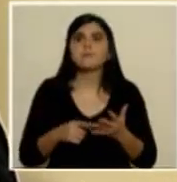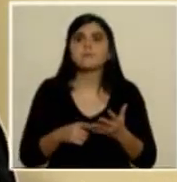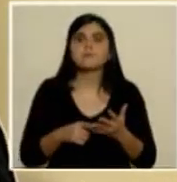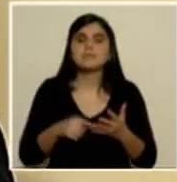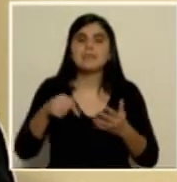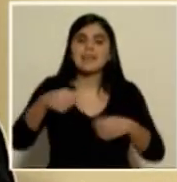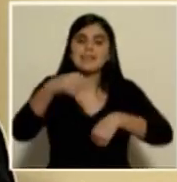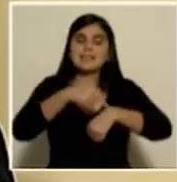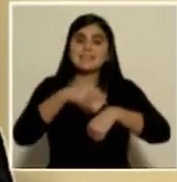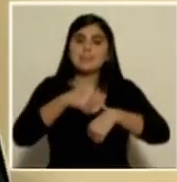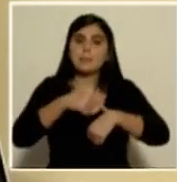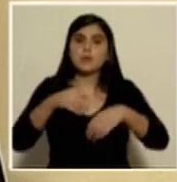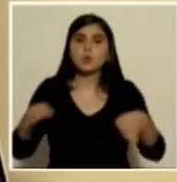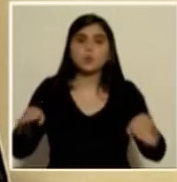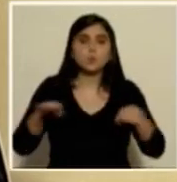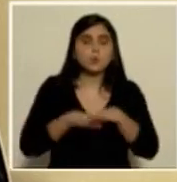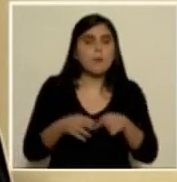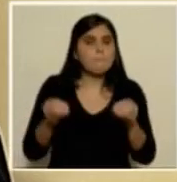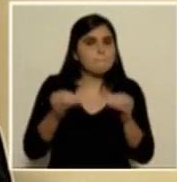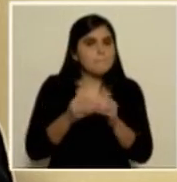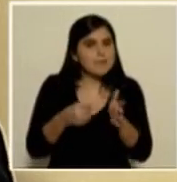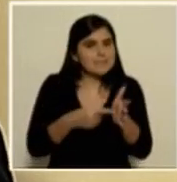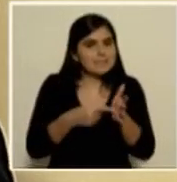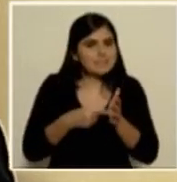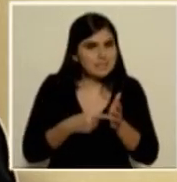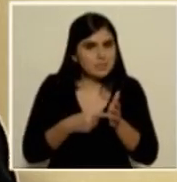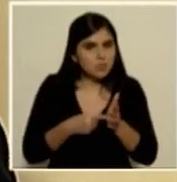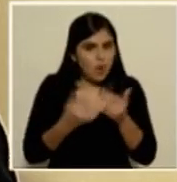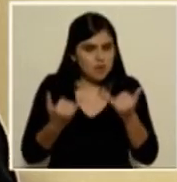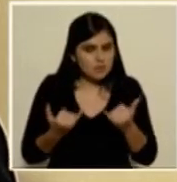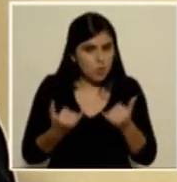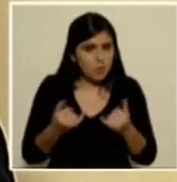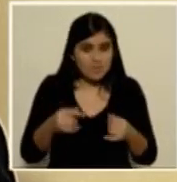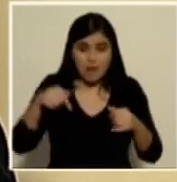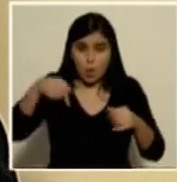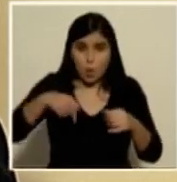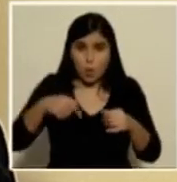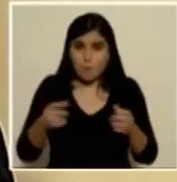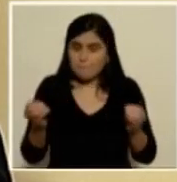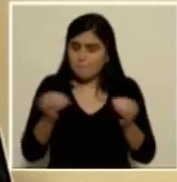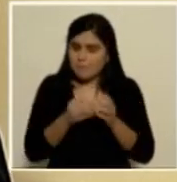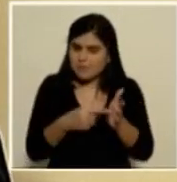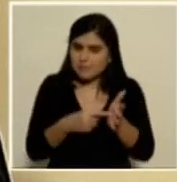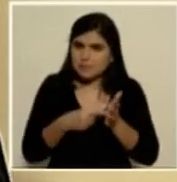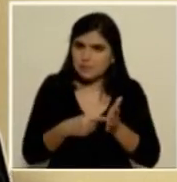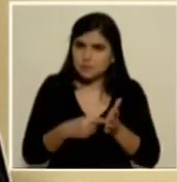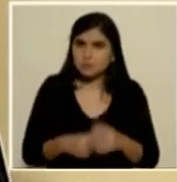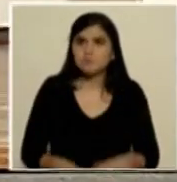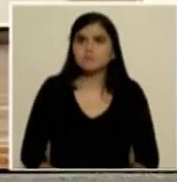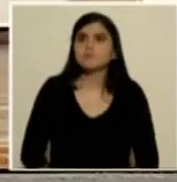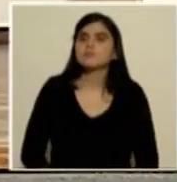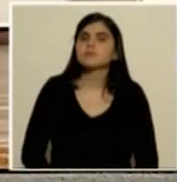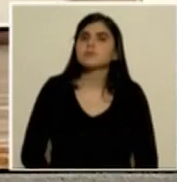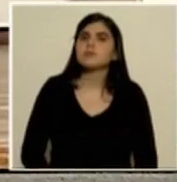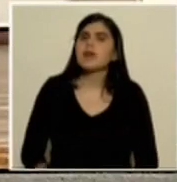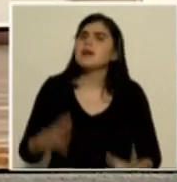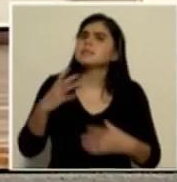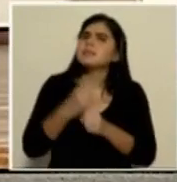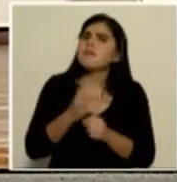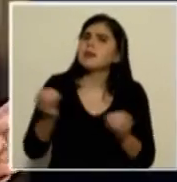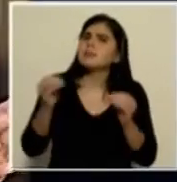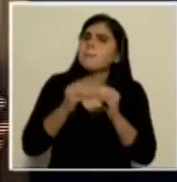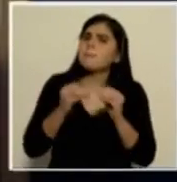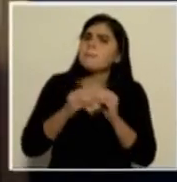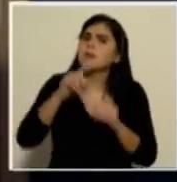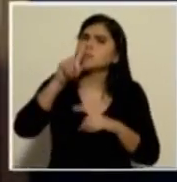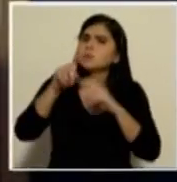cierre más estricto que hemos tenido hasta el momento. Y con respecto al rastreo de casos, ¿se van a hacer también más pruebas, intensificar la